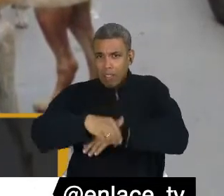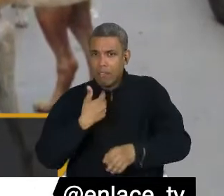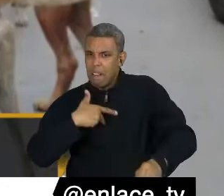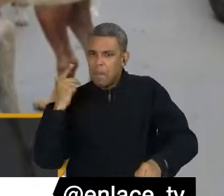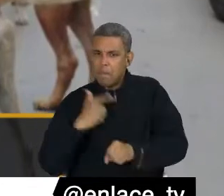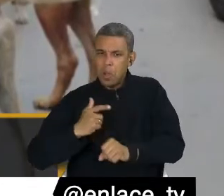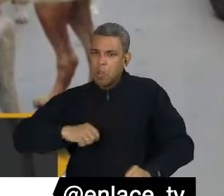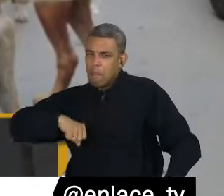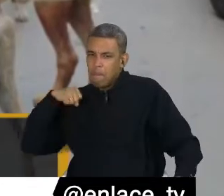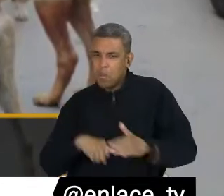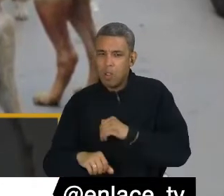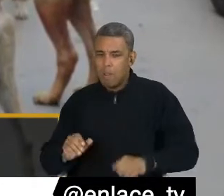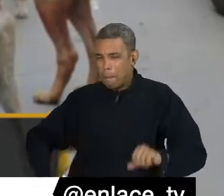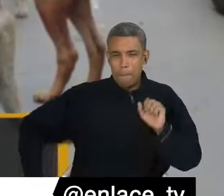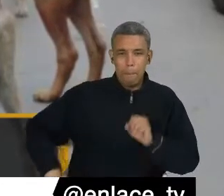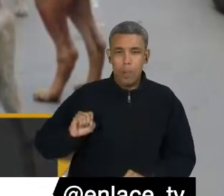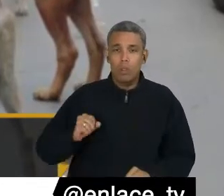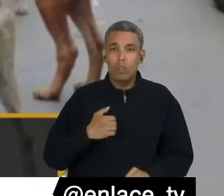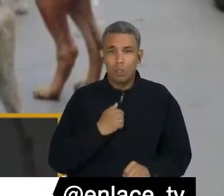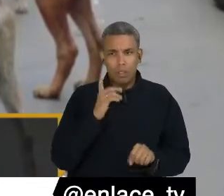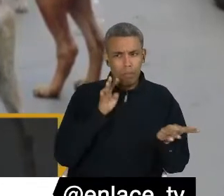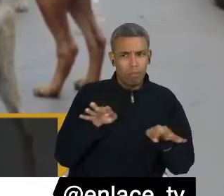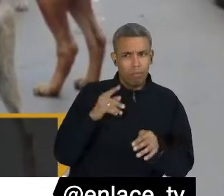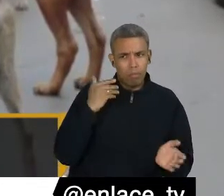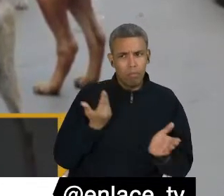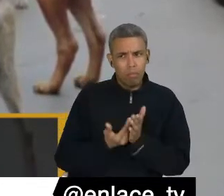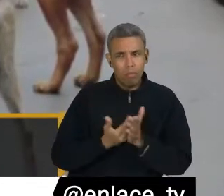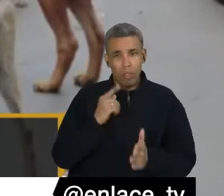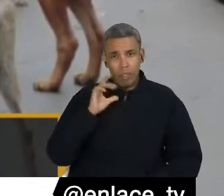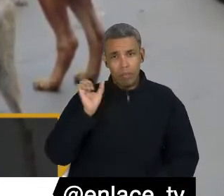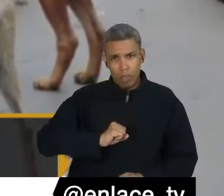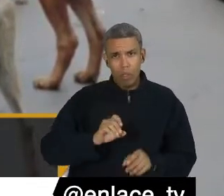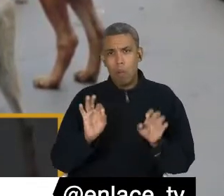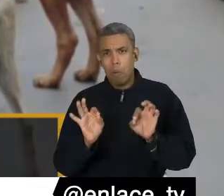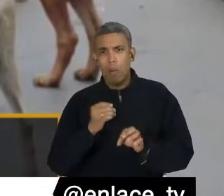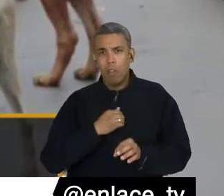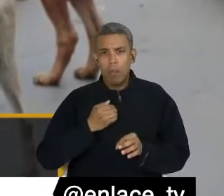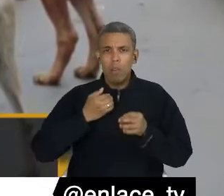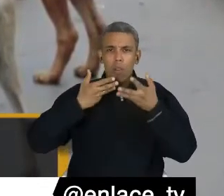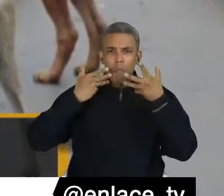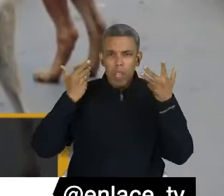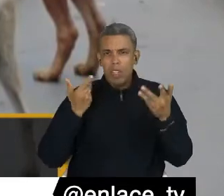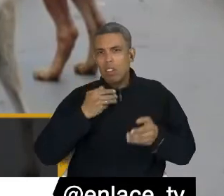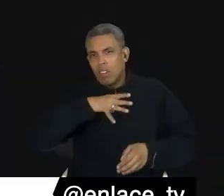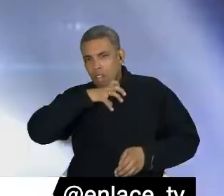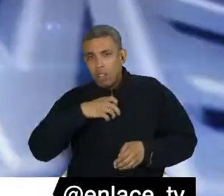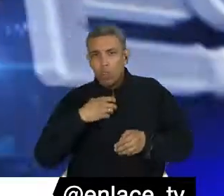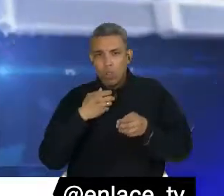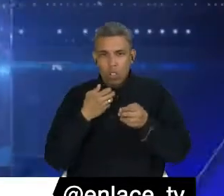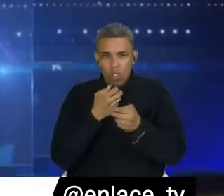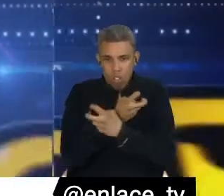fue hecho luego de que se presentaran de manera constante casos de envenenamiento a perros y gatos en esa población.